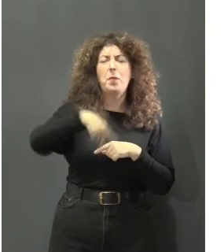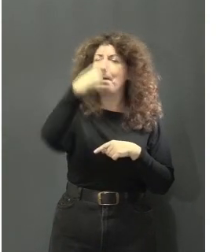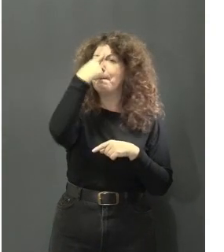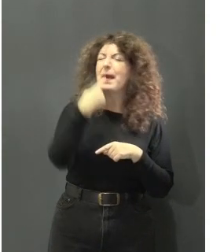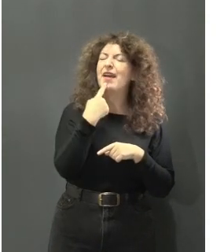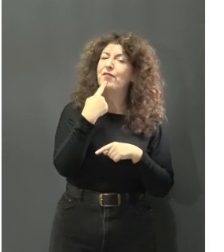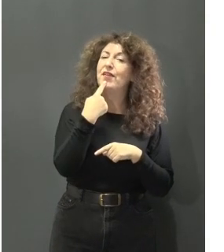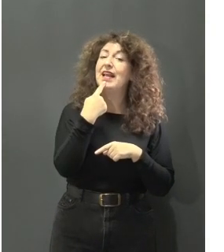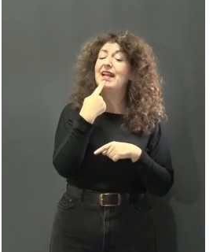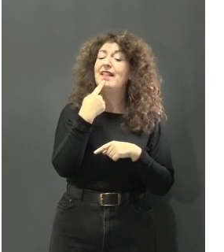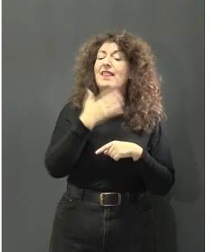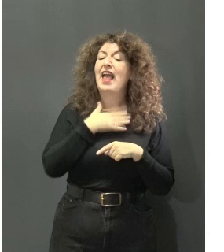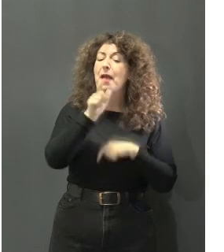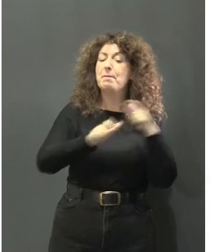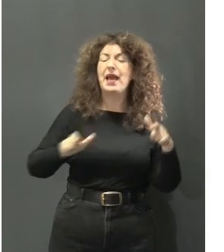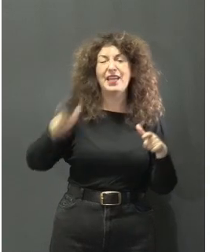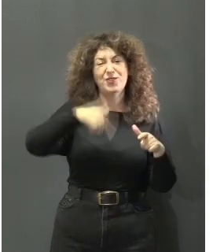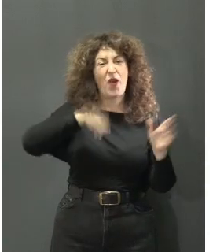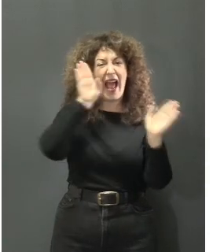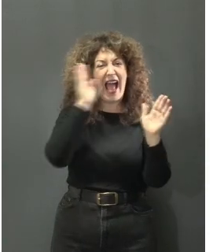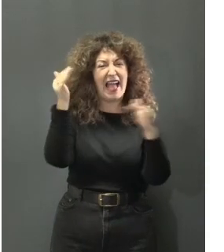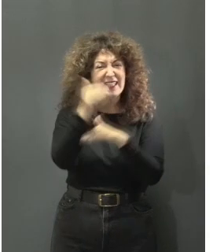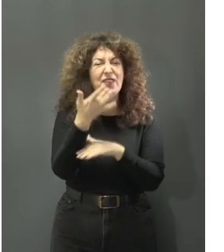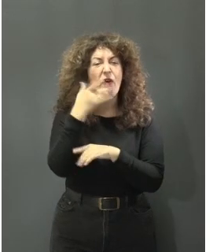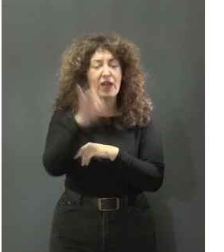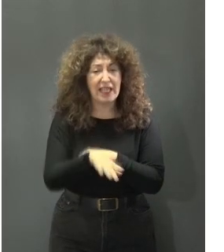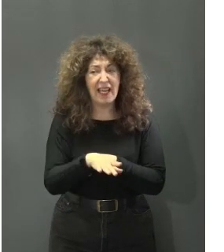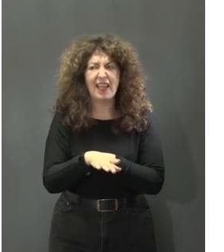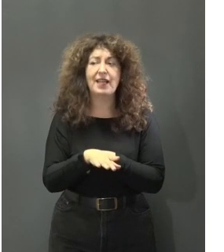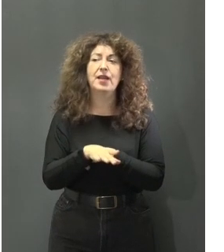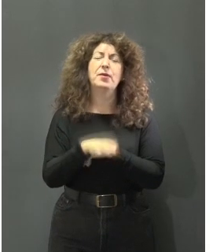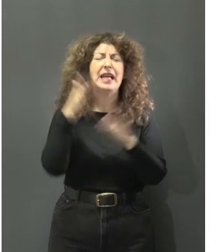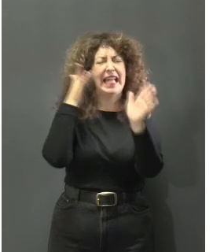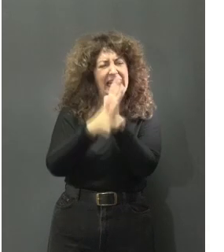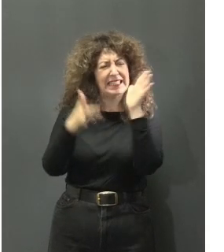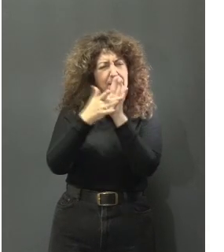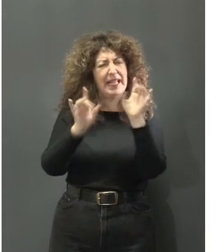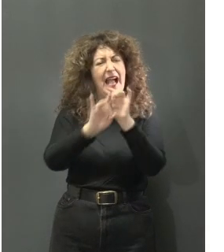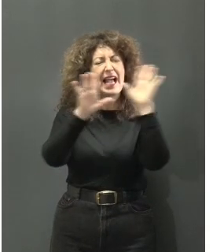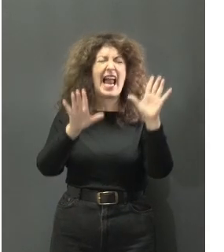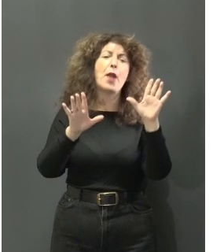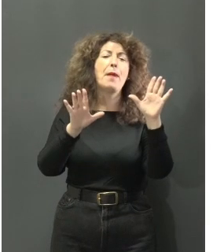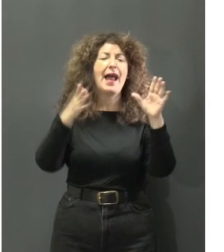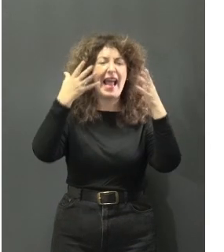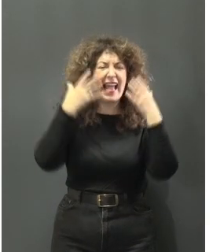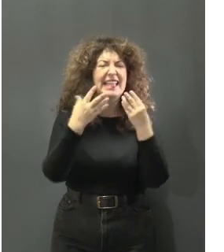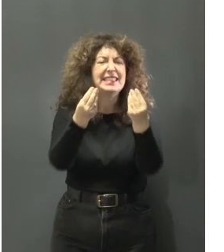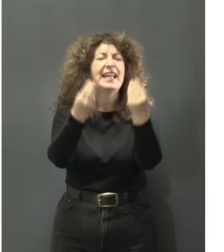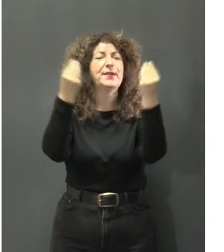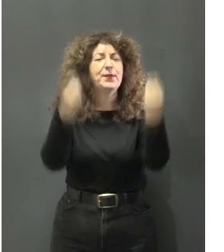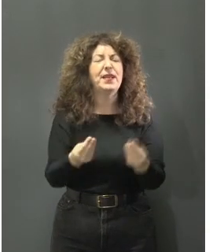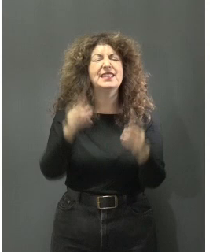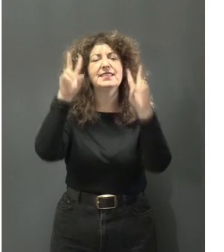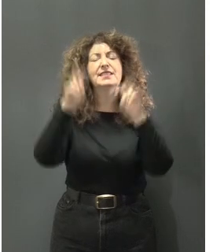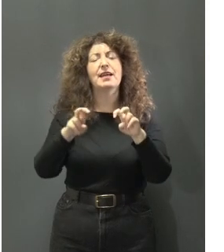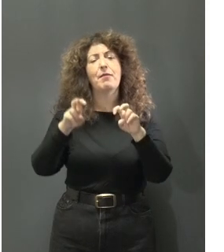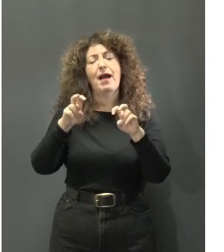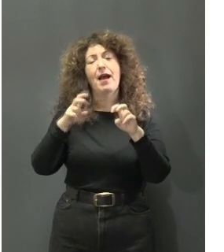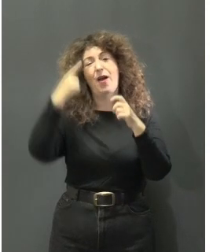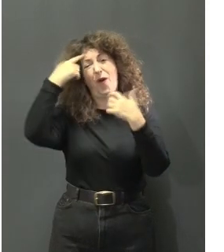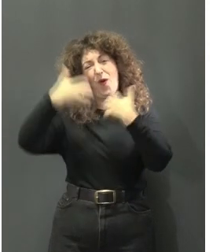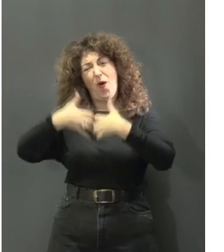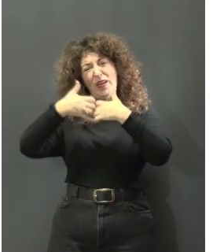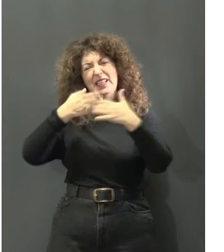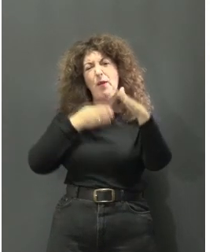las personas a las que atendéis, para que también entiendan un poco esa parte de accesibilidad cognitiva referida a qué tipo